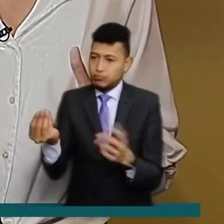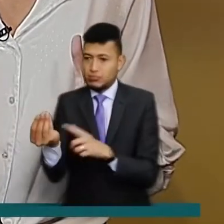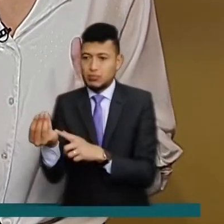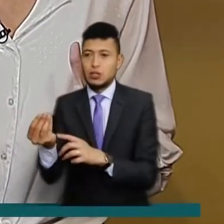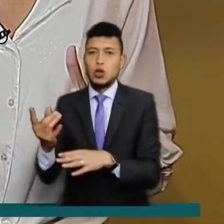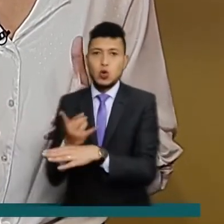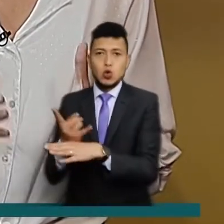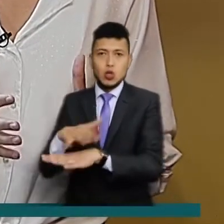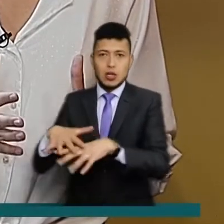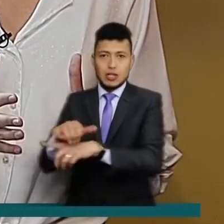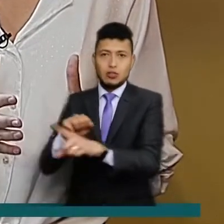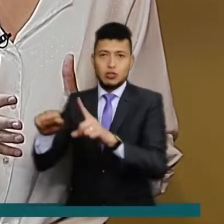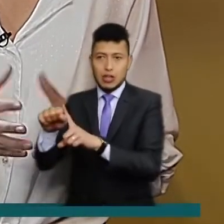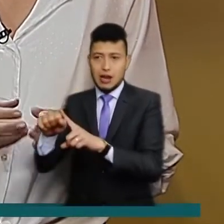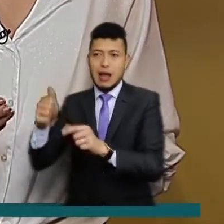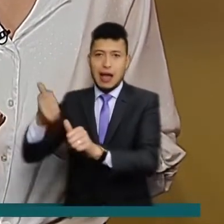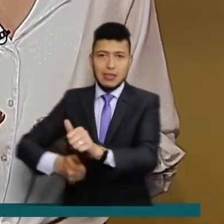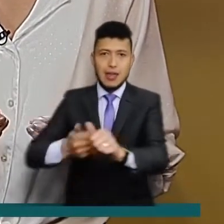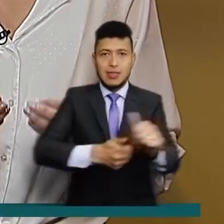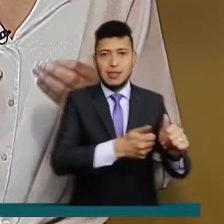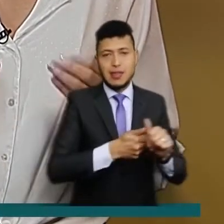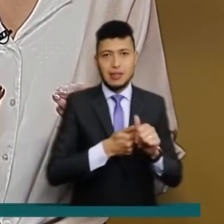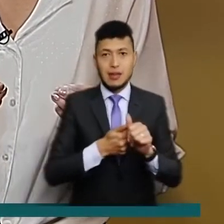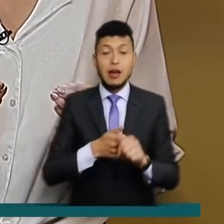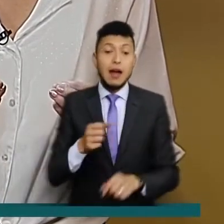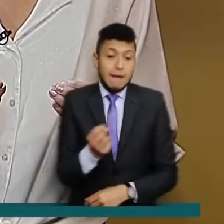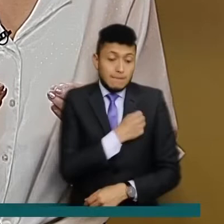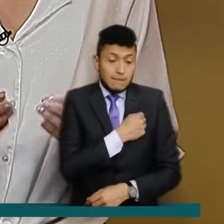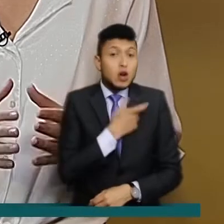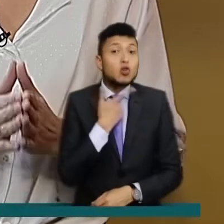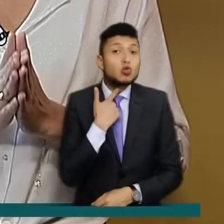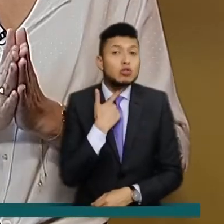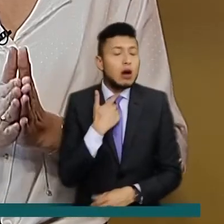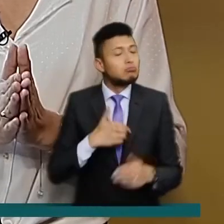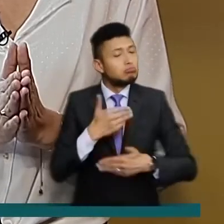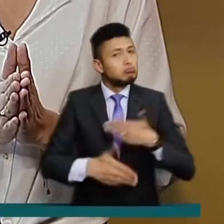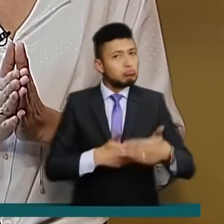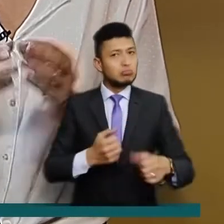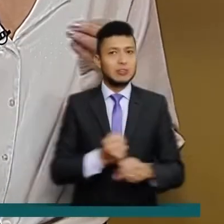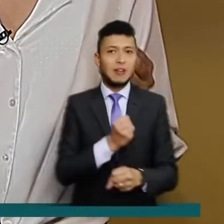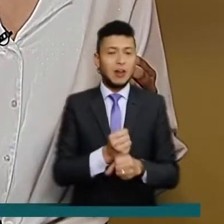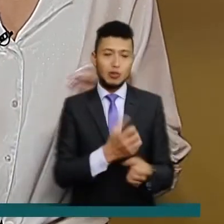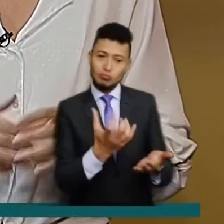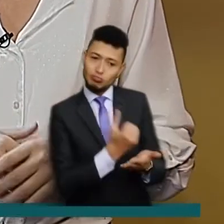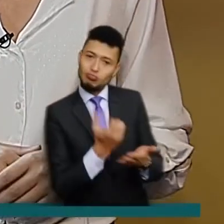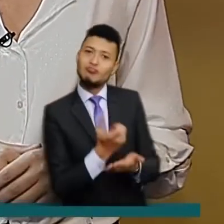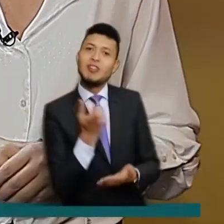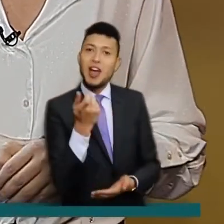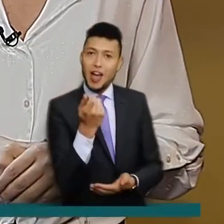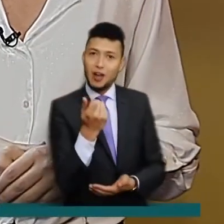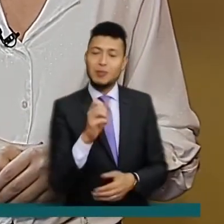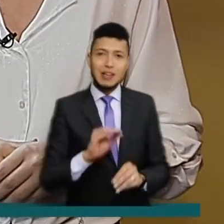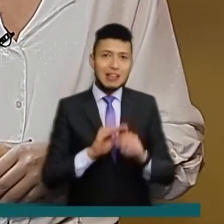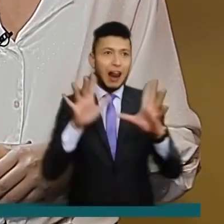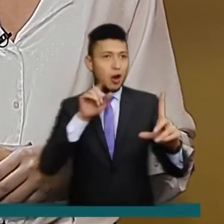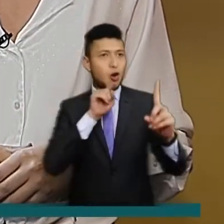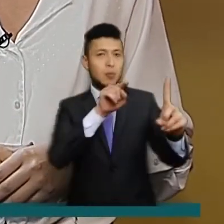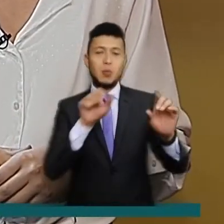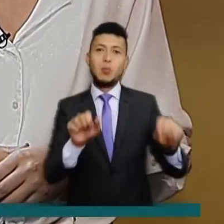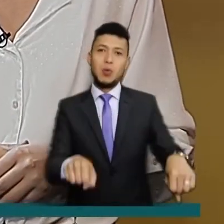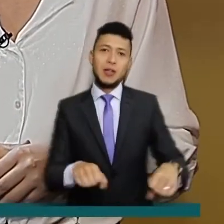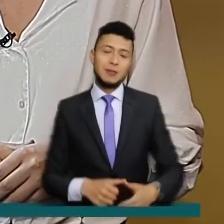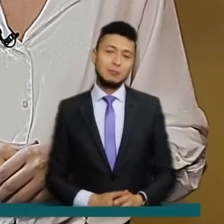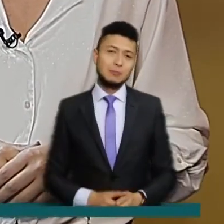de acuerdo a los usuarios de cada red social, y una afición se puede convertir en un oficio. Eso sí, rentable económicamente si se